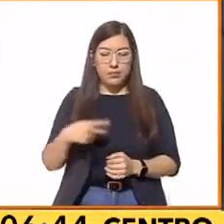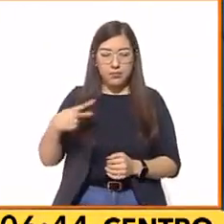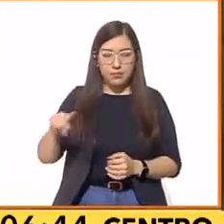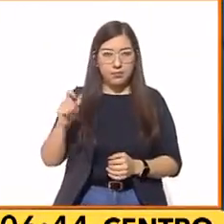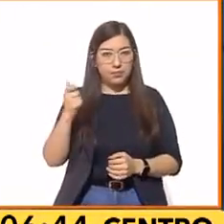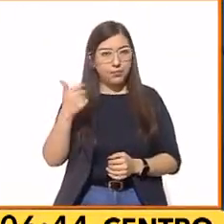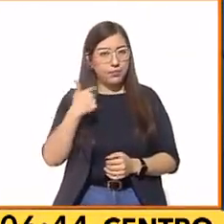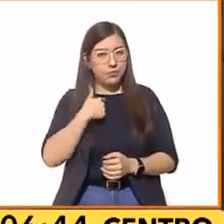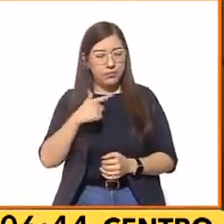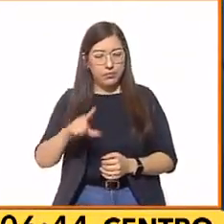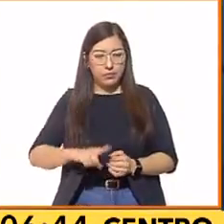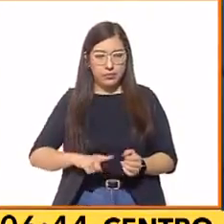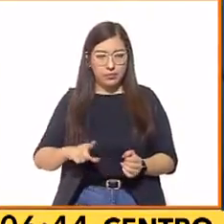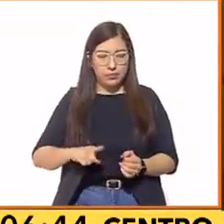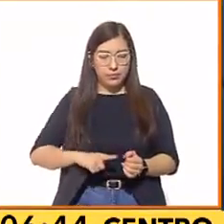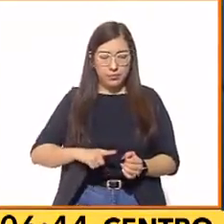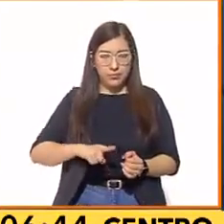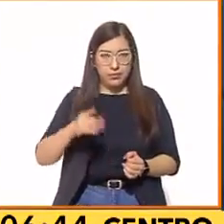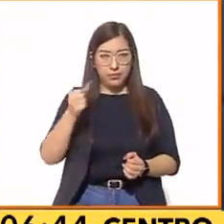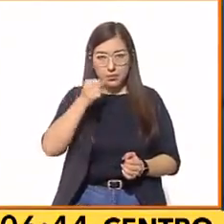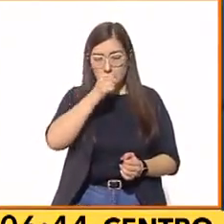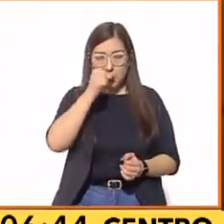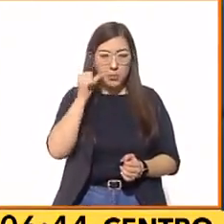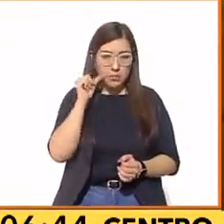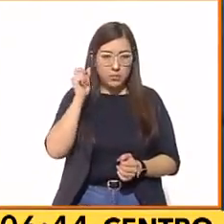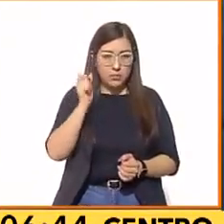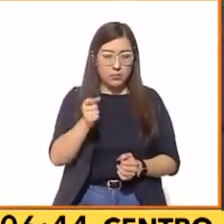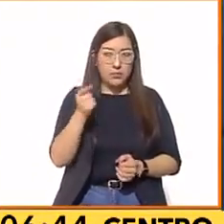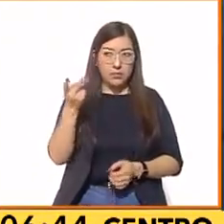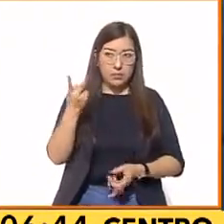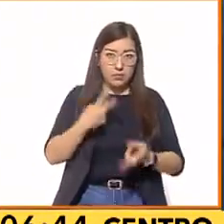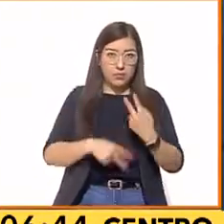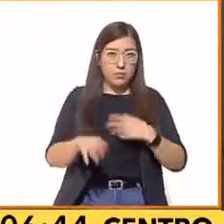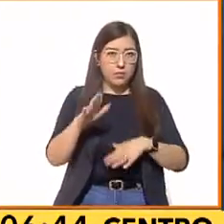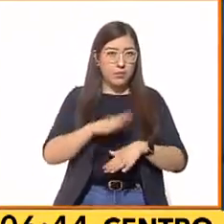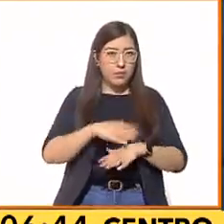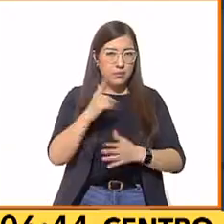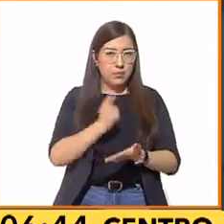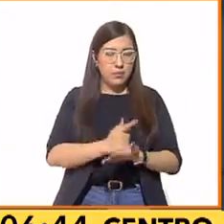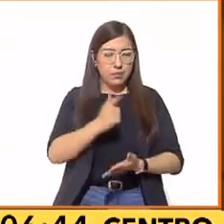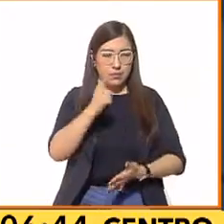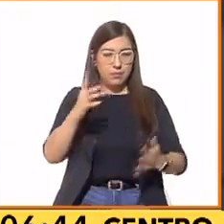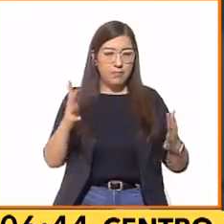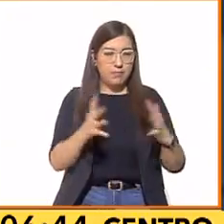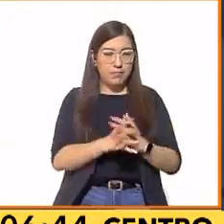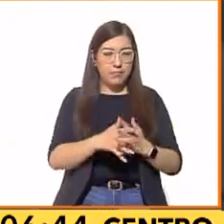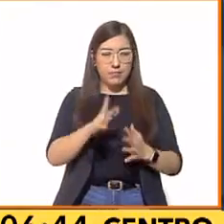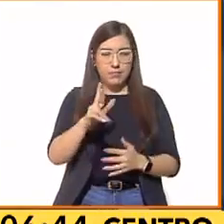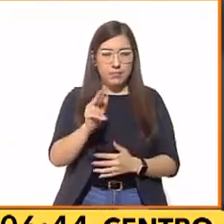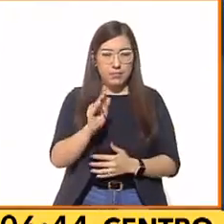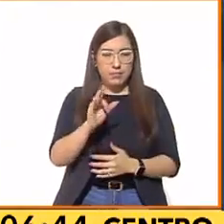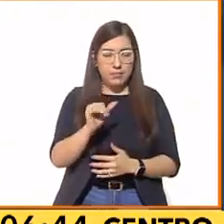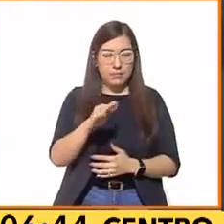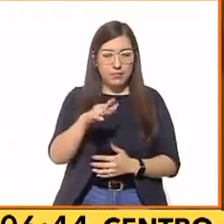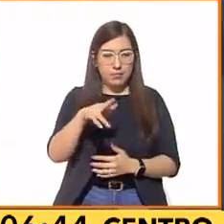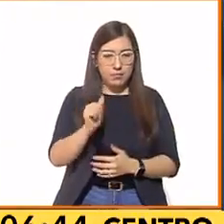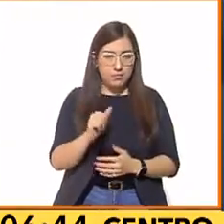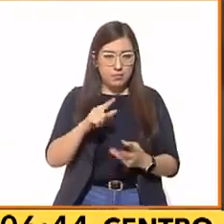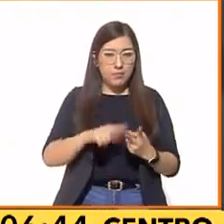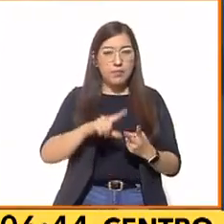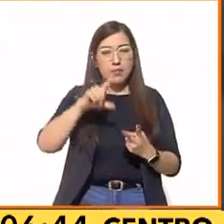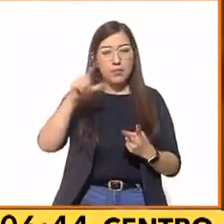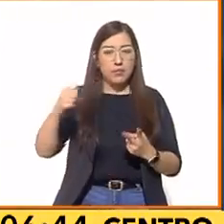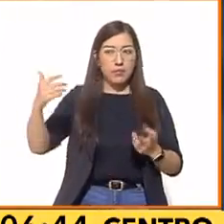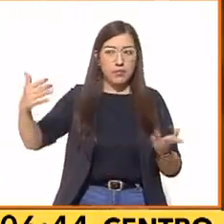Juárez fue itinerante, porque se vino la guerra civil, la guerra de reforma, y después se vino la intervención